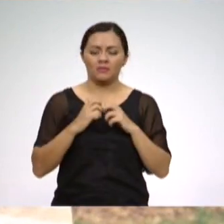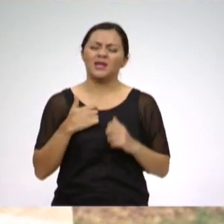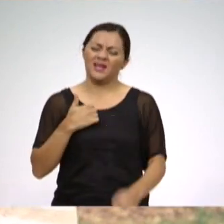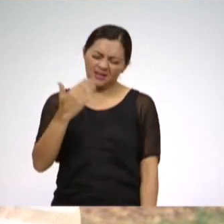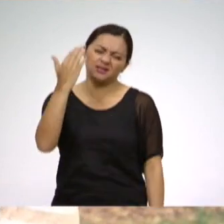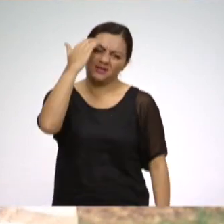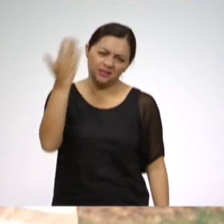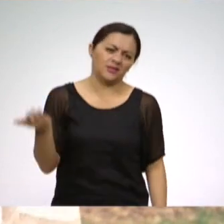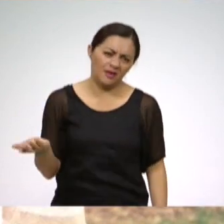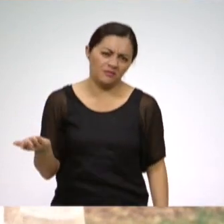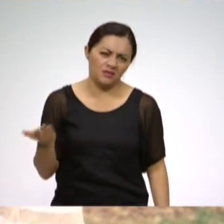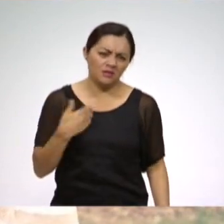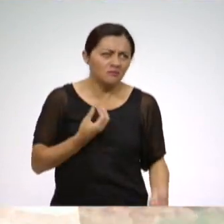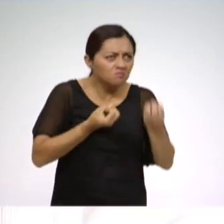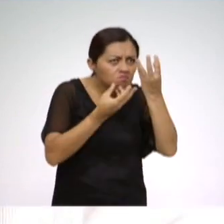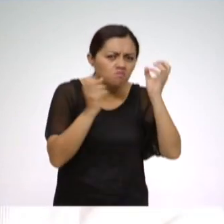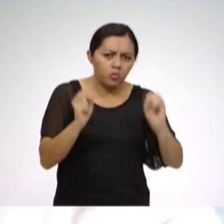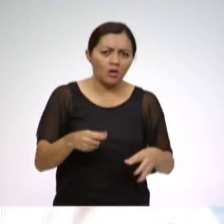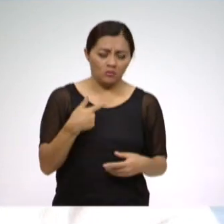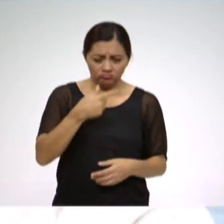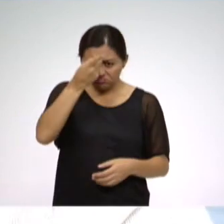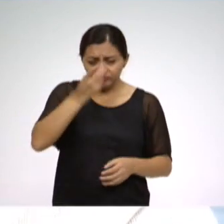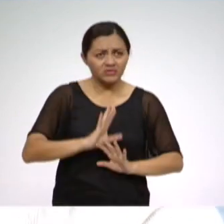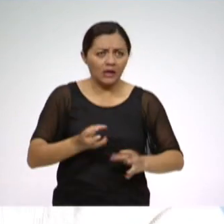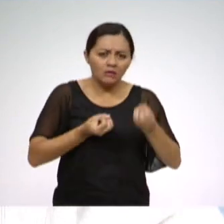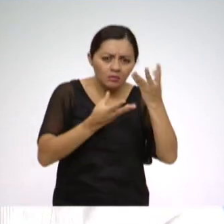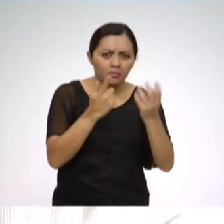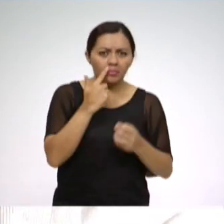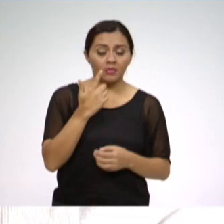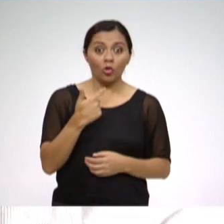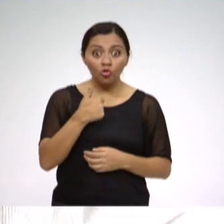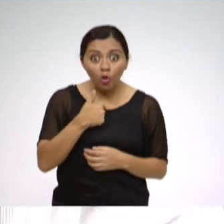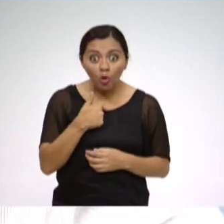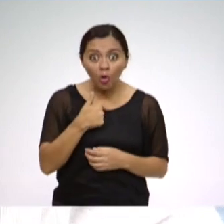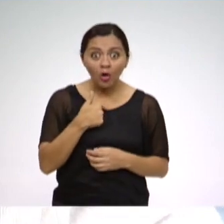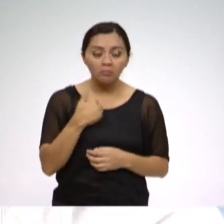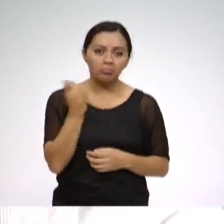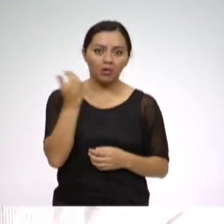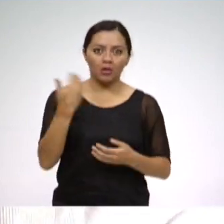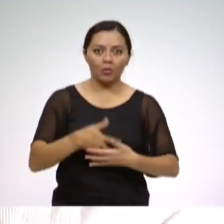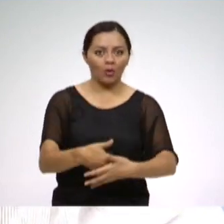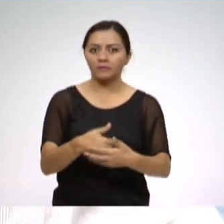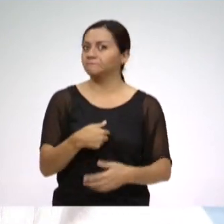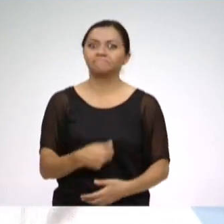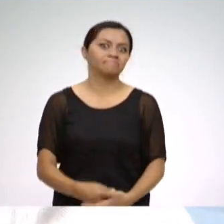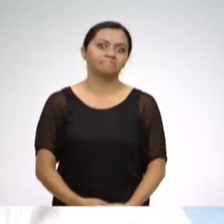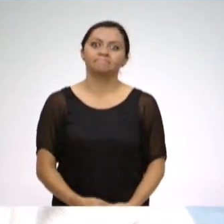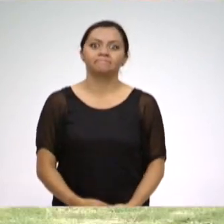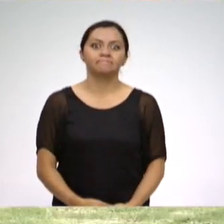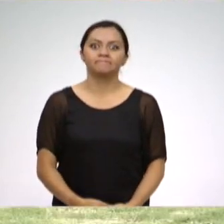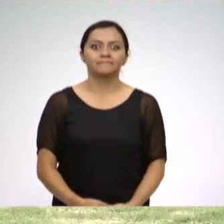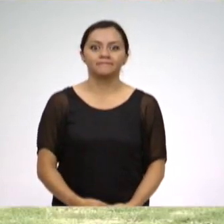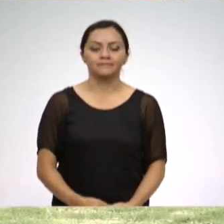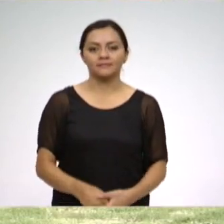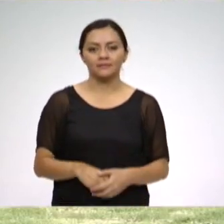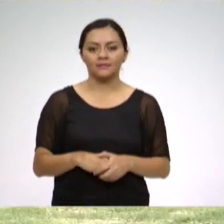inteligente sería decirlo y poder decirlo. No pensé salir embarazada en la primera vez haciéndoles caso a mis amigas.